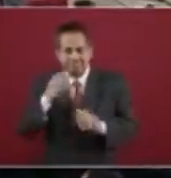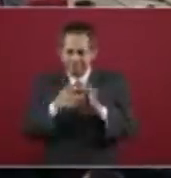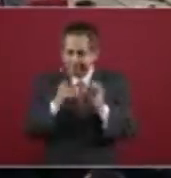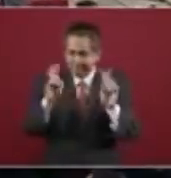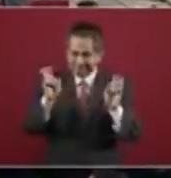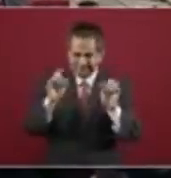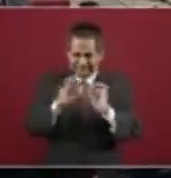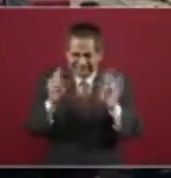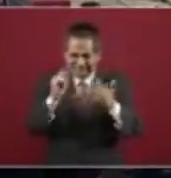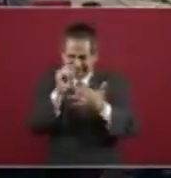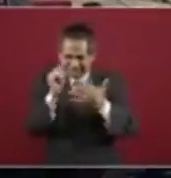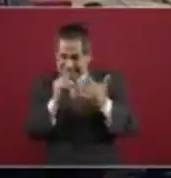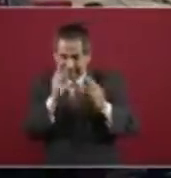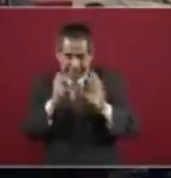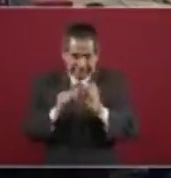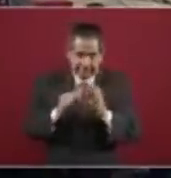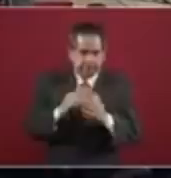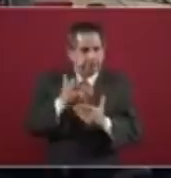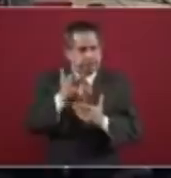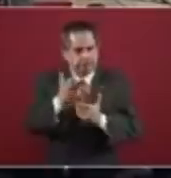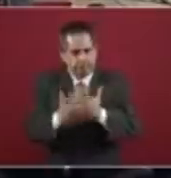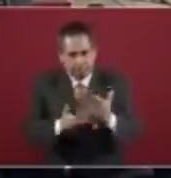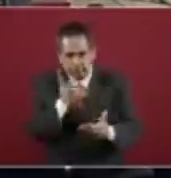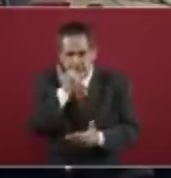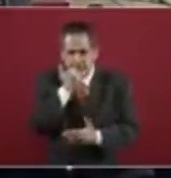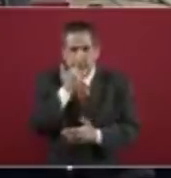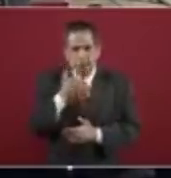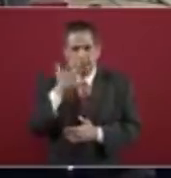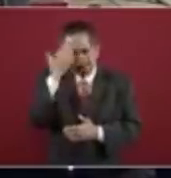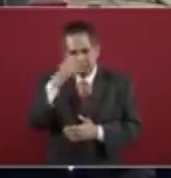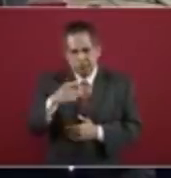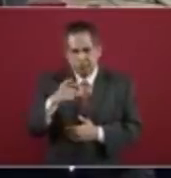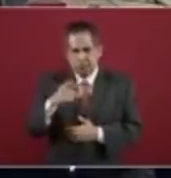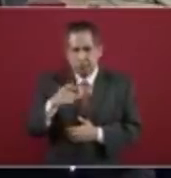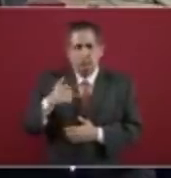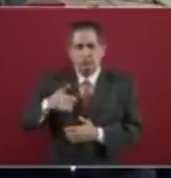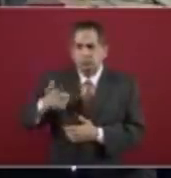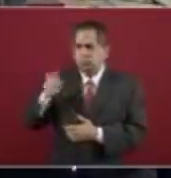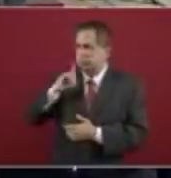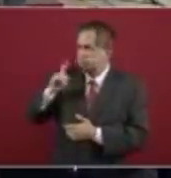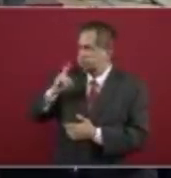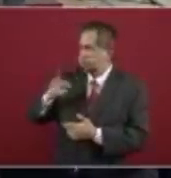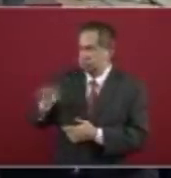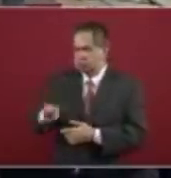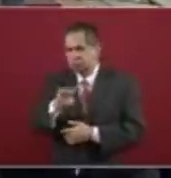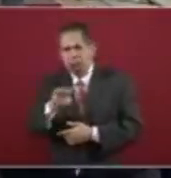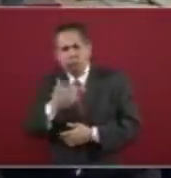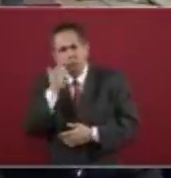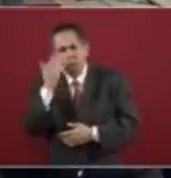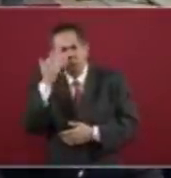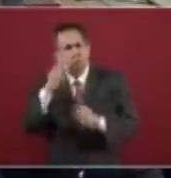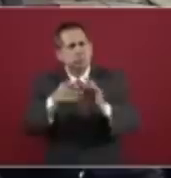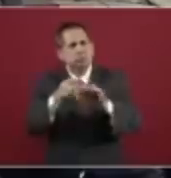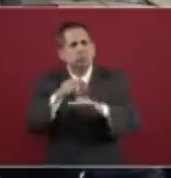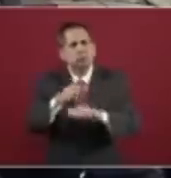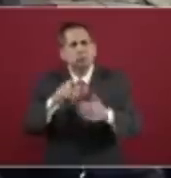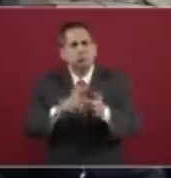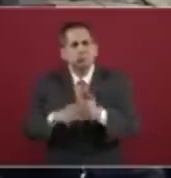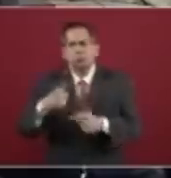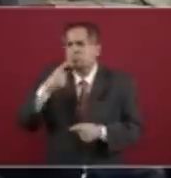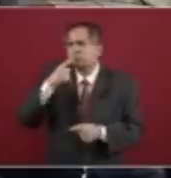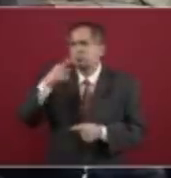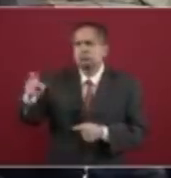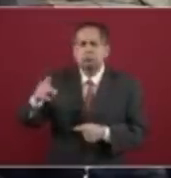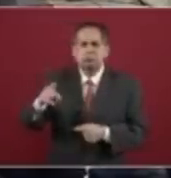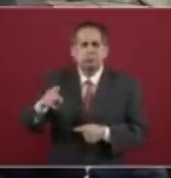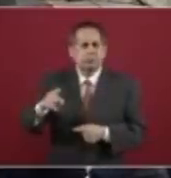muy delicadas. Pido una disculpa, yo sé que esta pregunta la tenía que hacer una mujer, pero ya me toca a mí. Le quiero hablar sobre las denuncias del movimiento